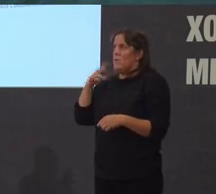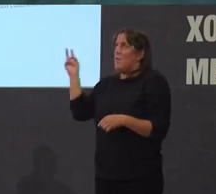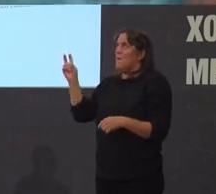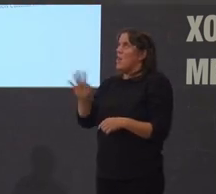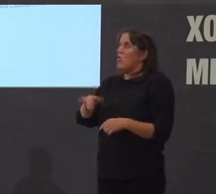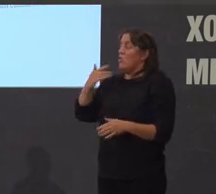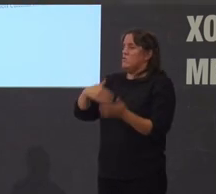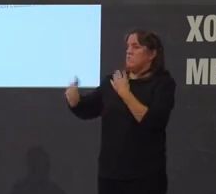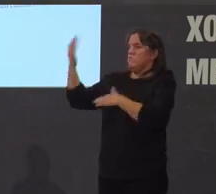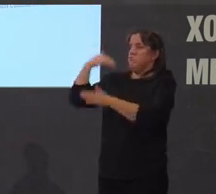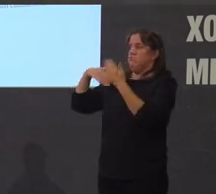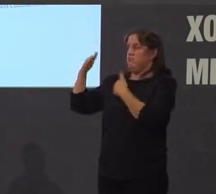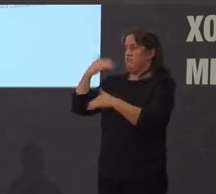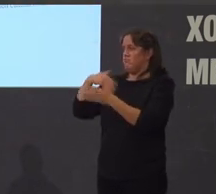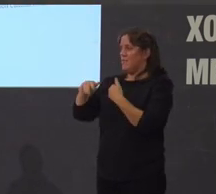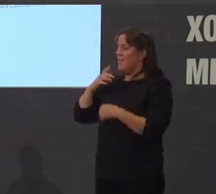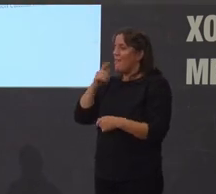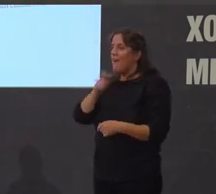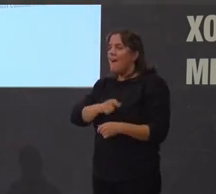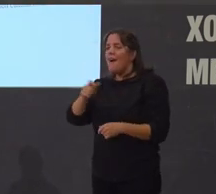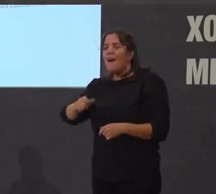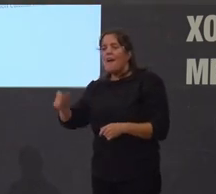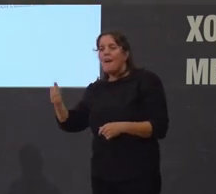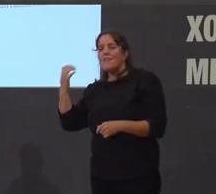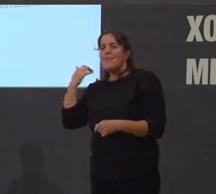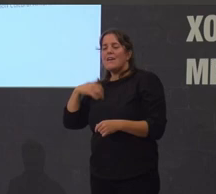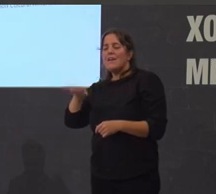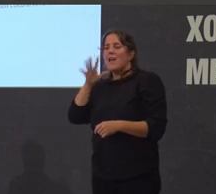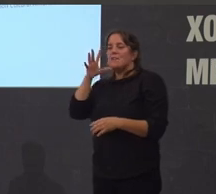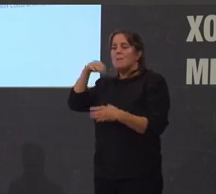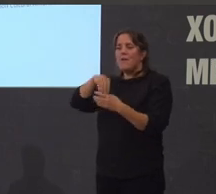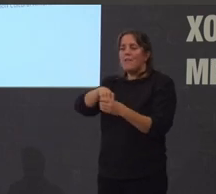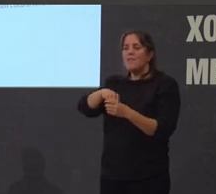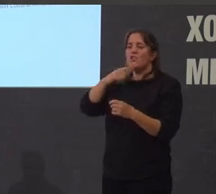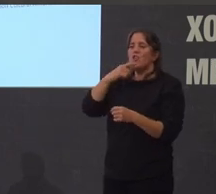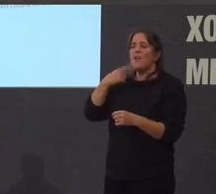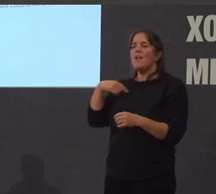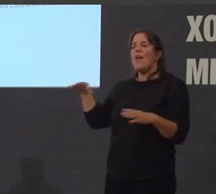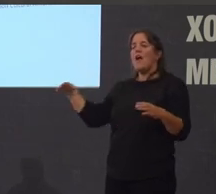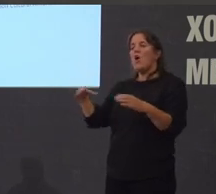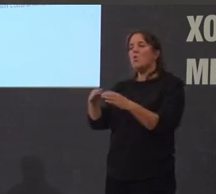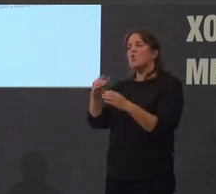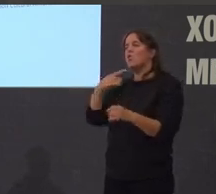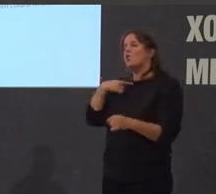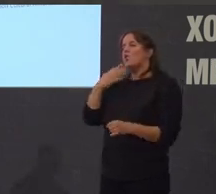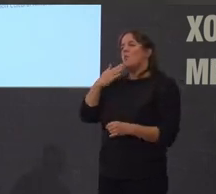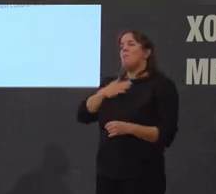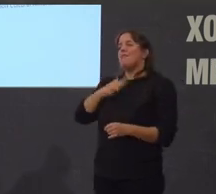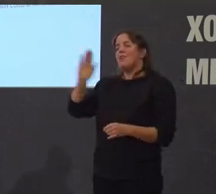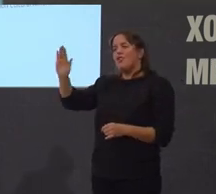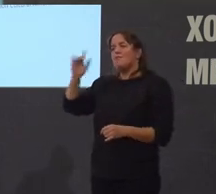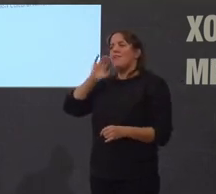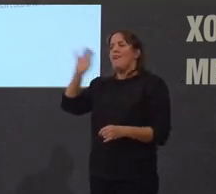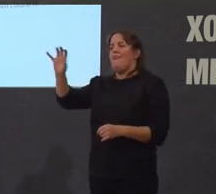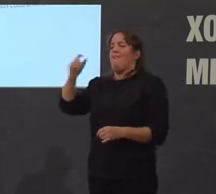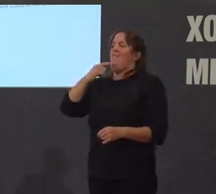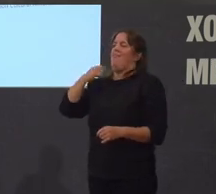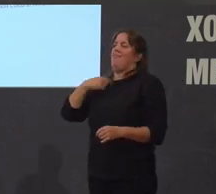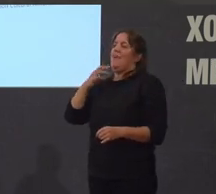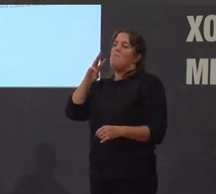de muy atrás son gente que está no someten a una unión patriótica de primo de rivera que después se va a ir